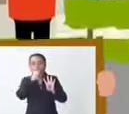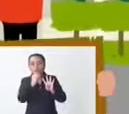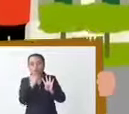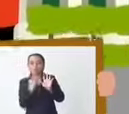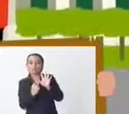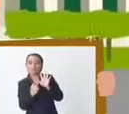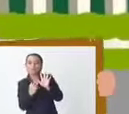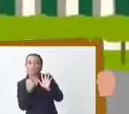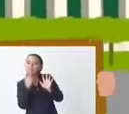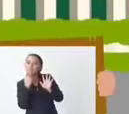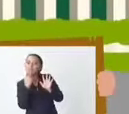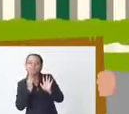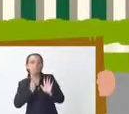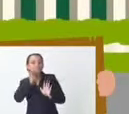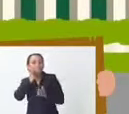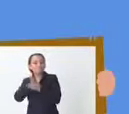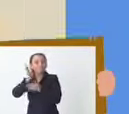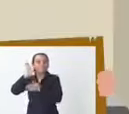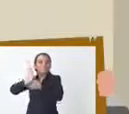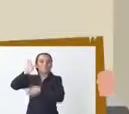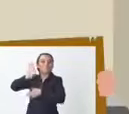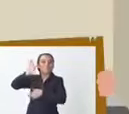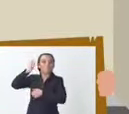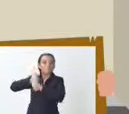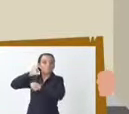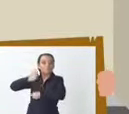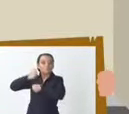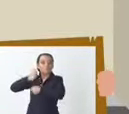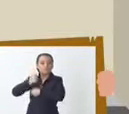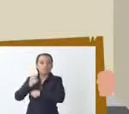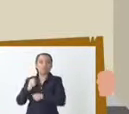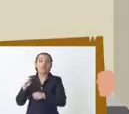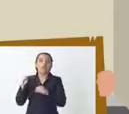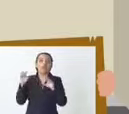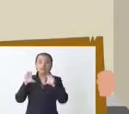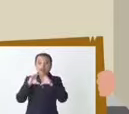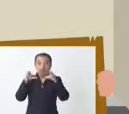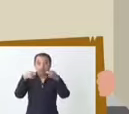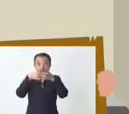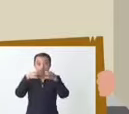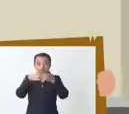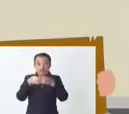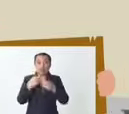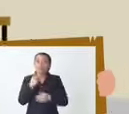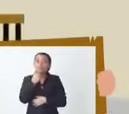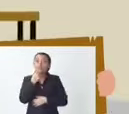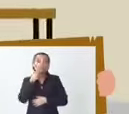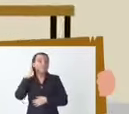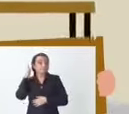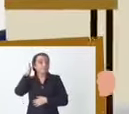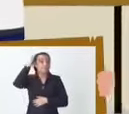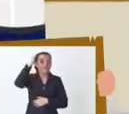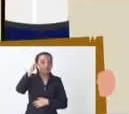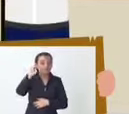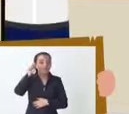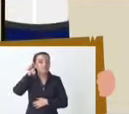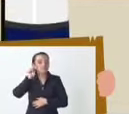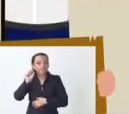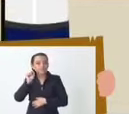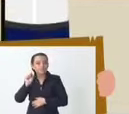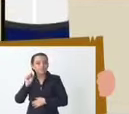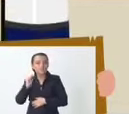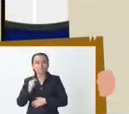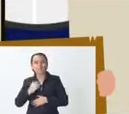para continuar su huelga. Por eso el movimiento se llamó Viernes por el Futuro. La huelga de Greta inspiró